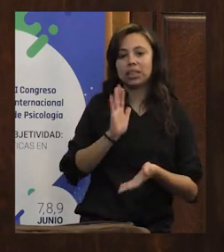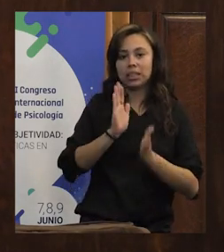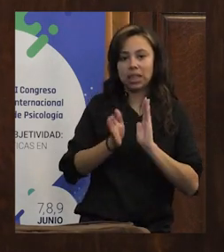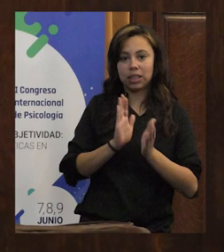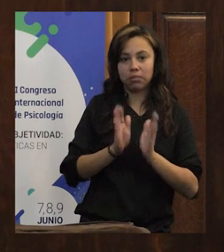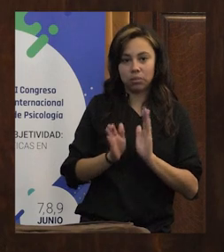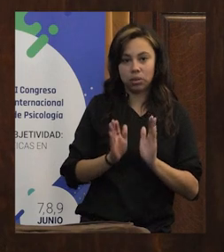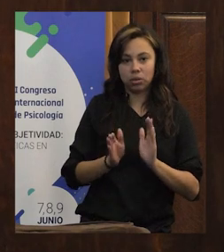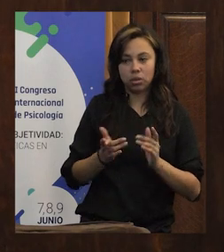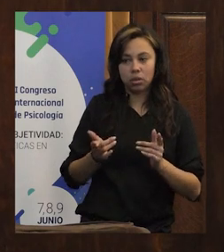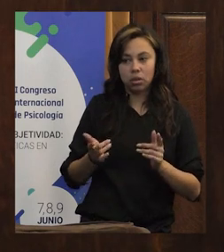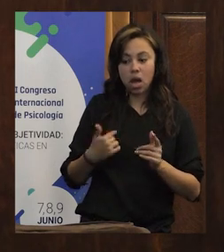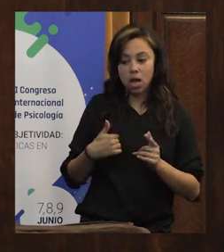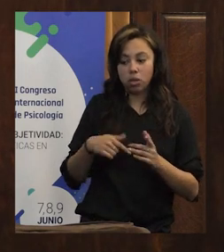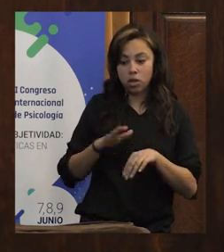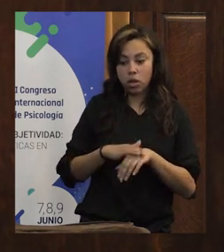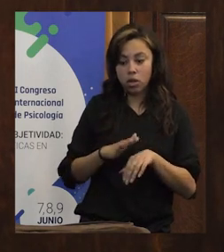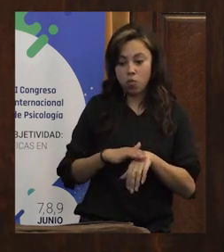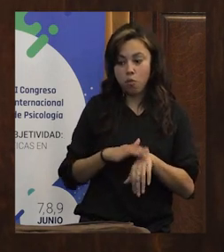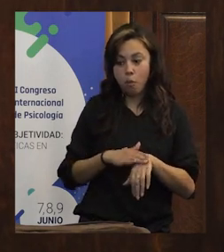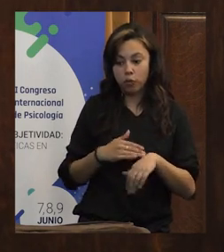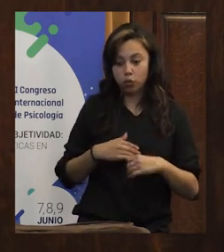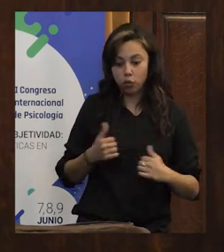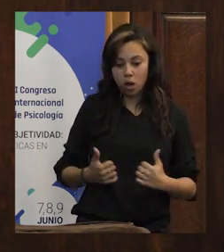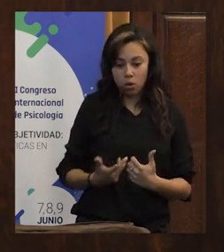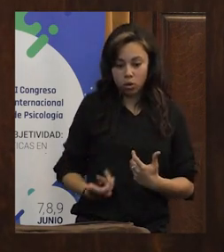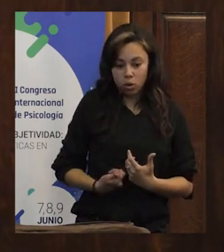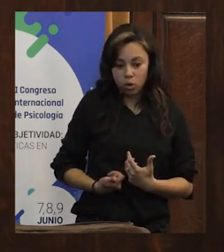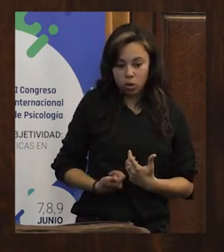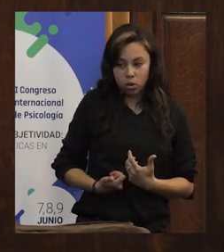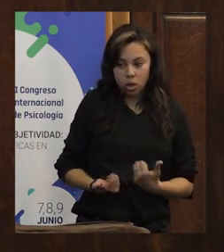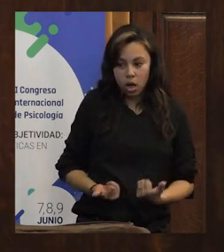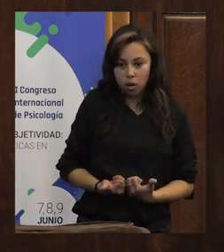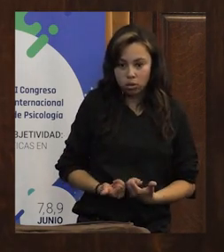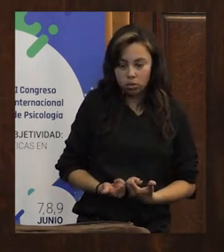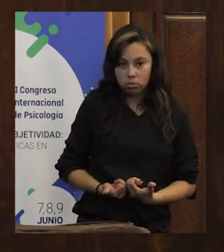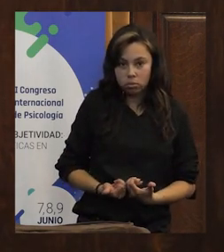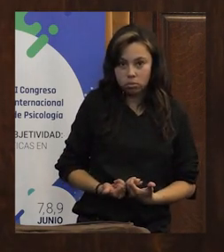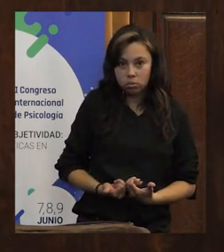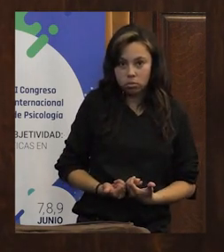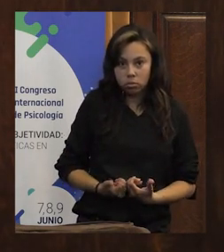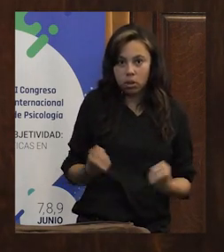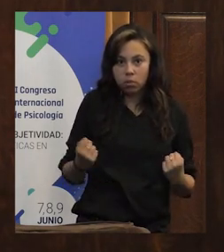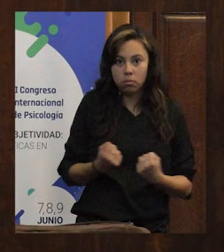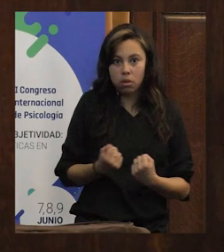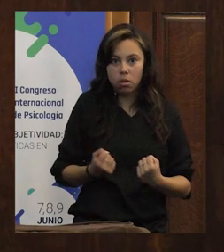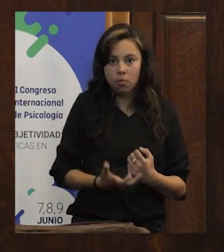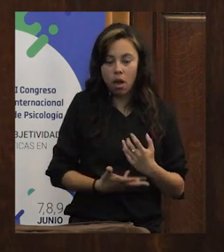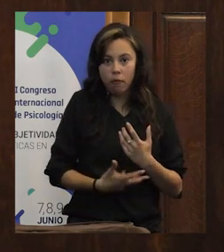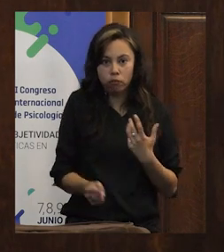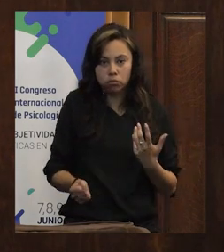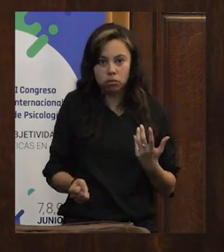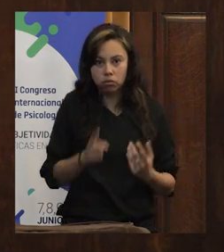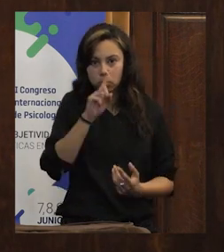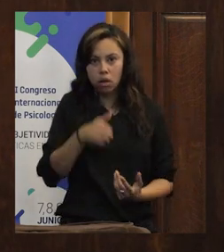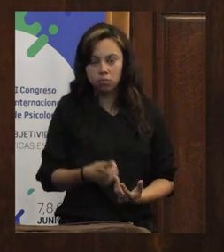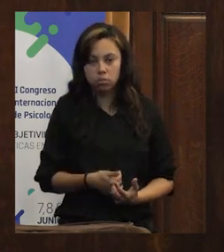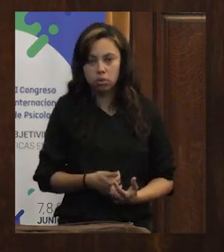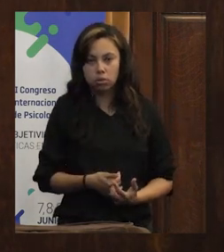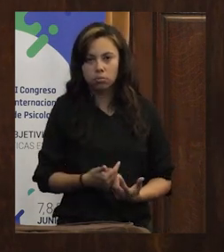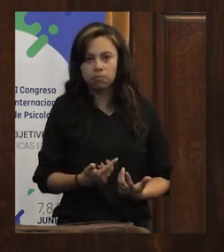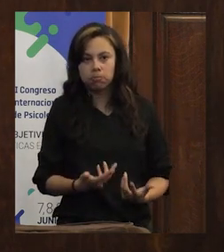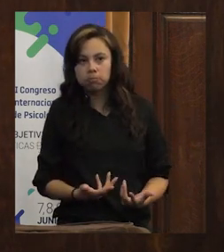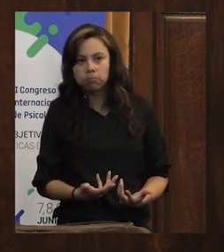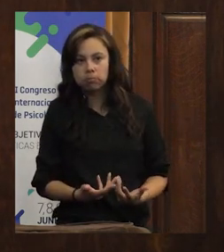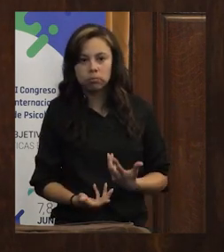De vuelta a casa, me siento en el sofá con las piernas en alto para reducir la posibilidad de una amenaza